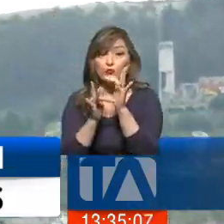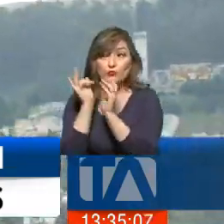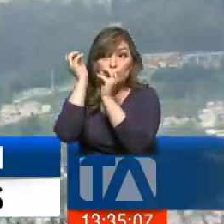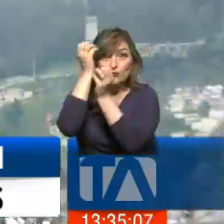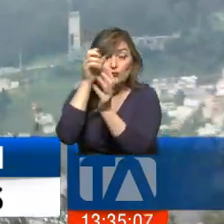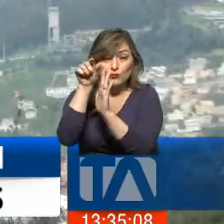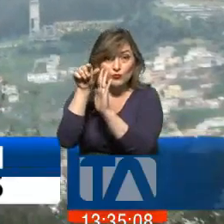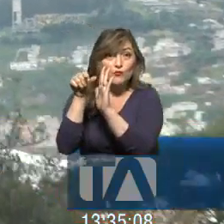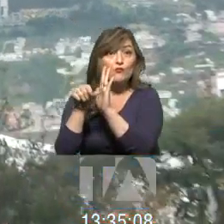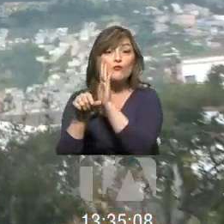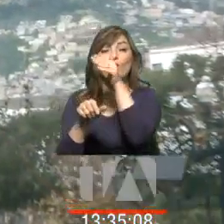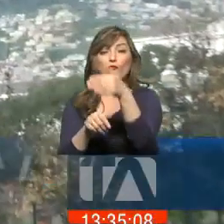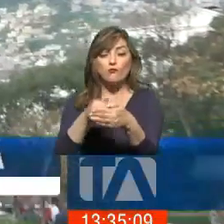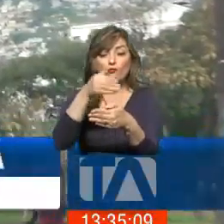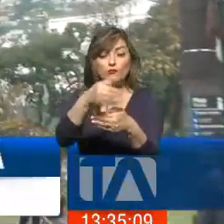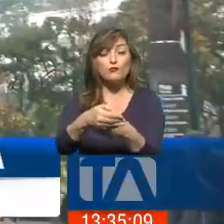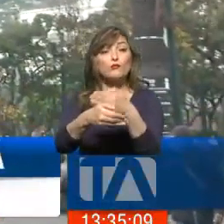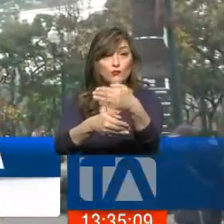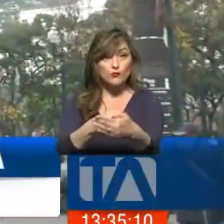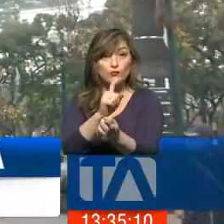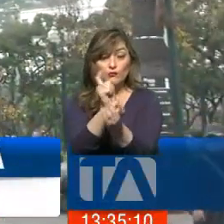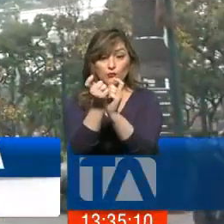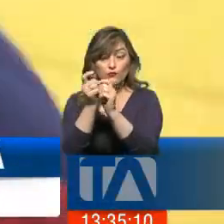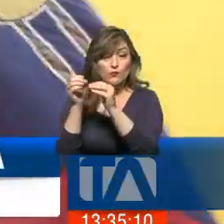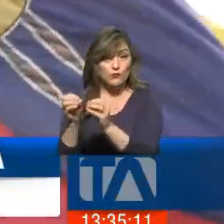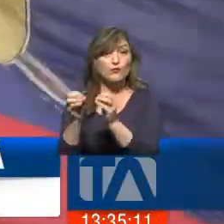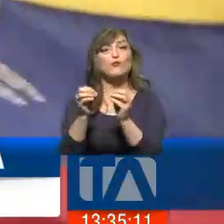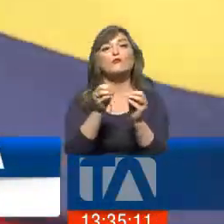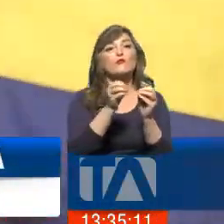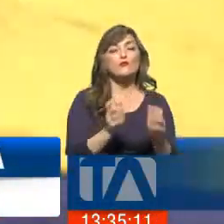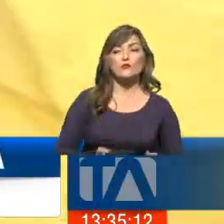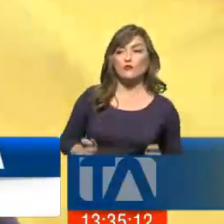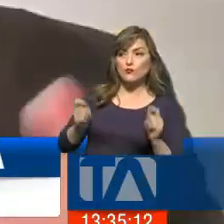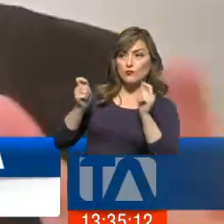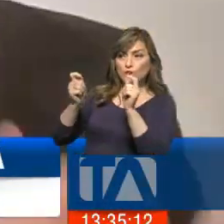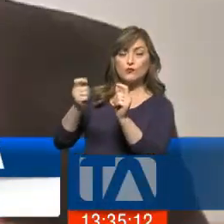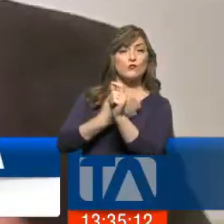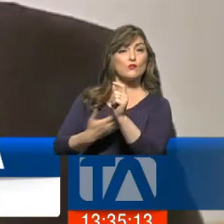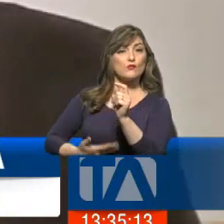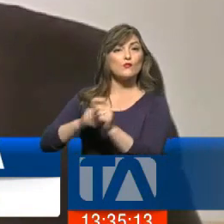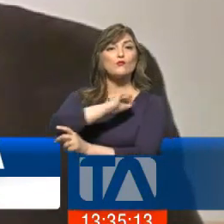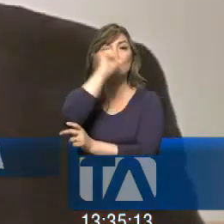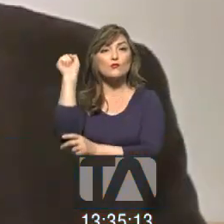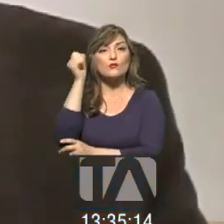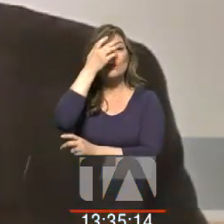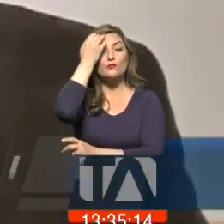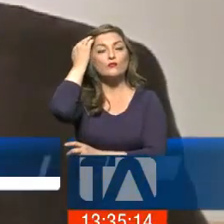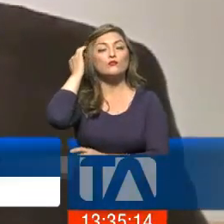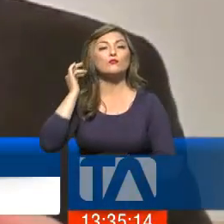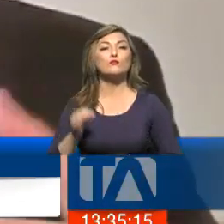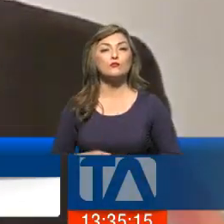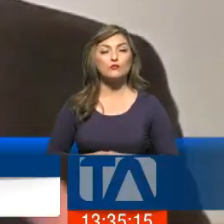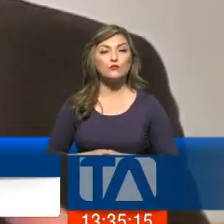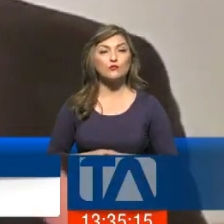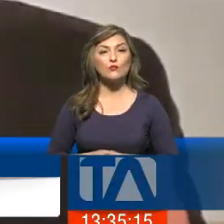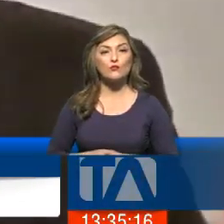información detallada del proceso de transición ordenada será entregada al presidente electo. A esto se le sumará también